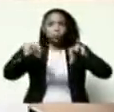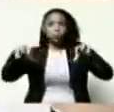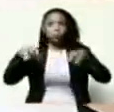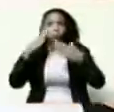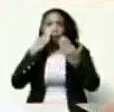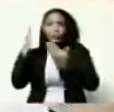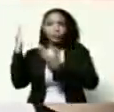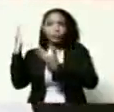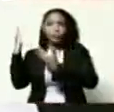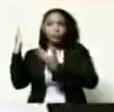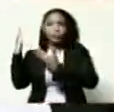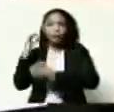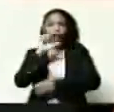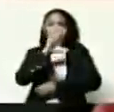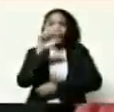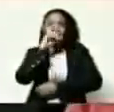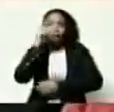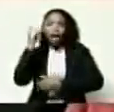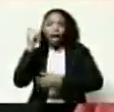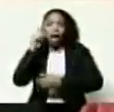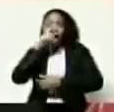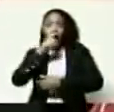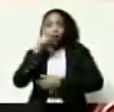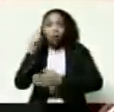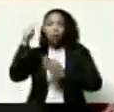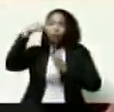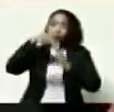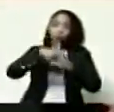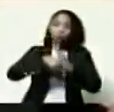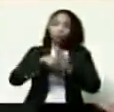De 30 años hacia abajo.